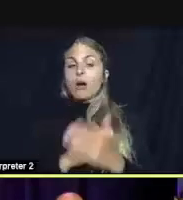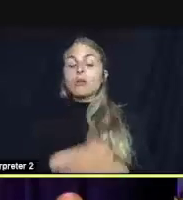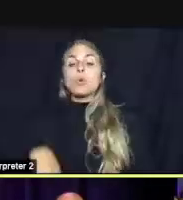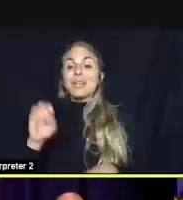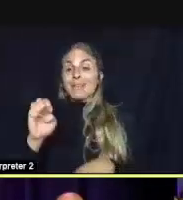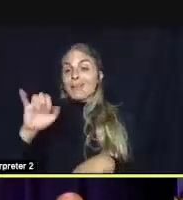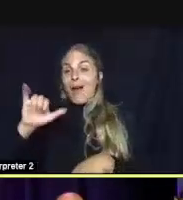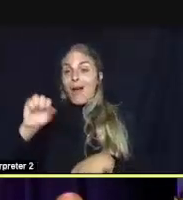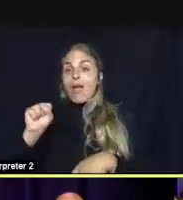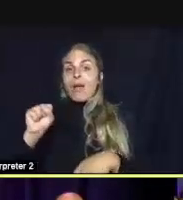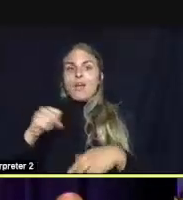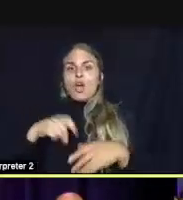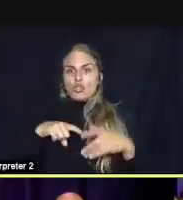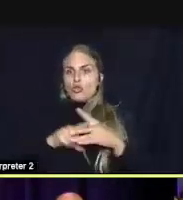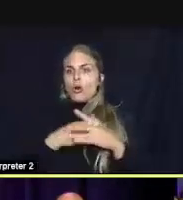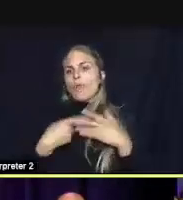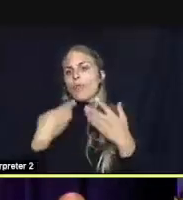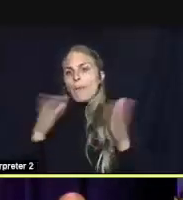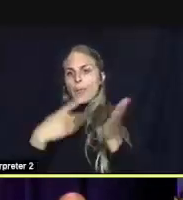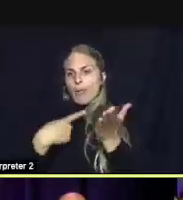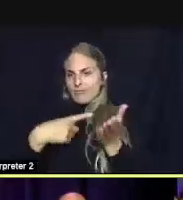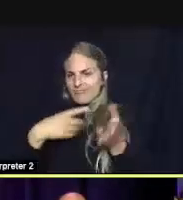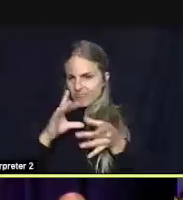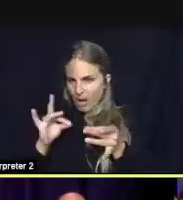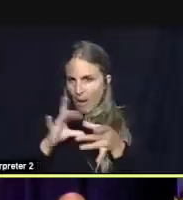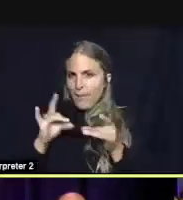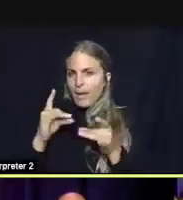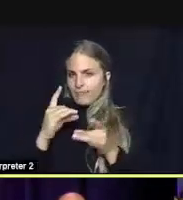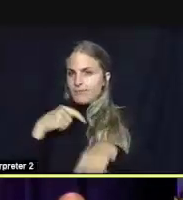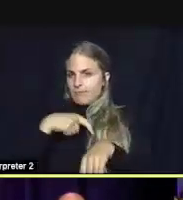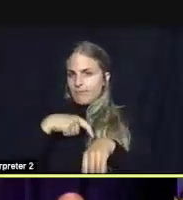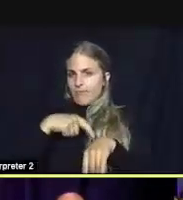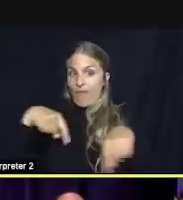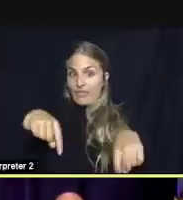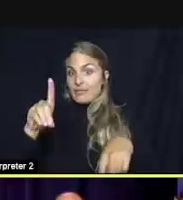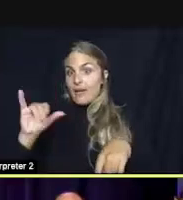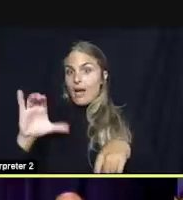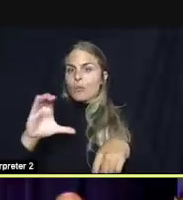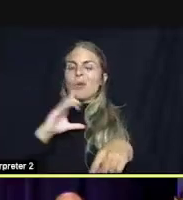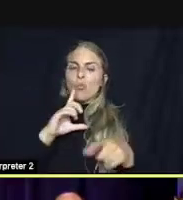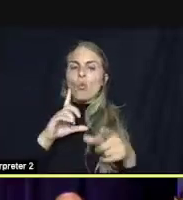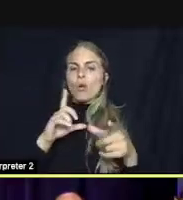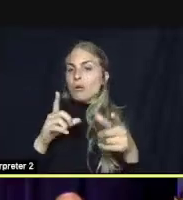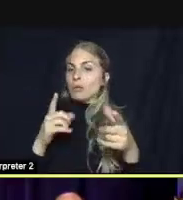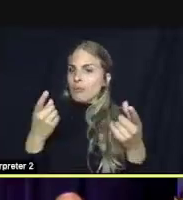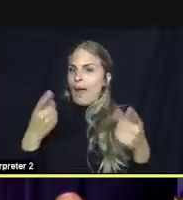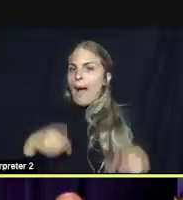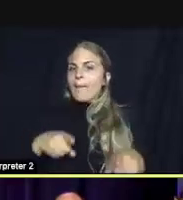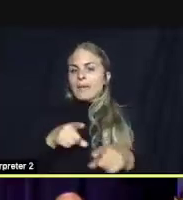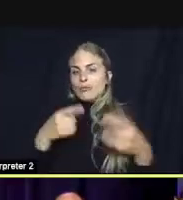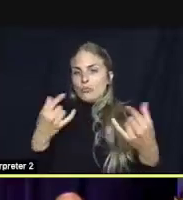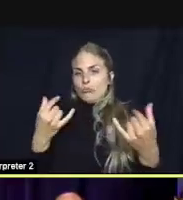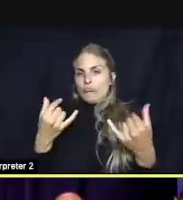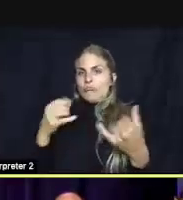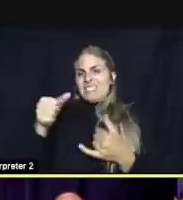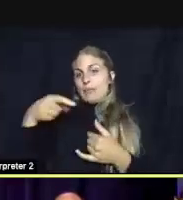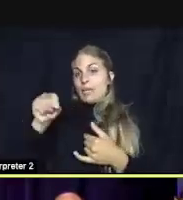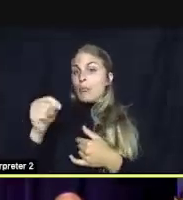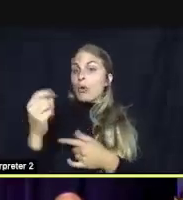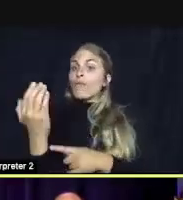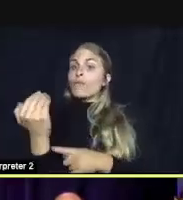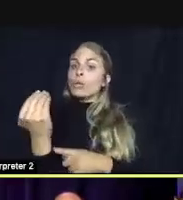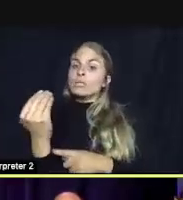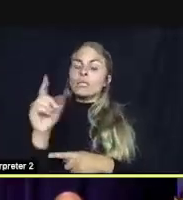en Dominio Eminente del Estado de Nueva York. La publicación de ese informe y evaluación inició el periodo